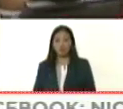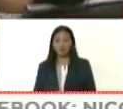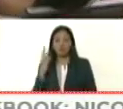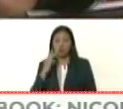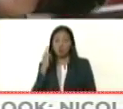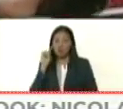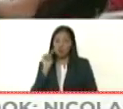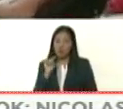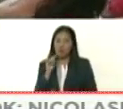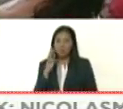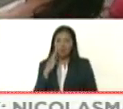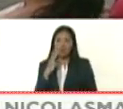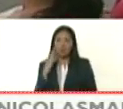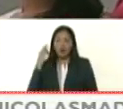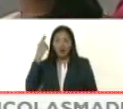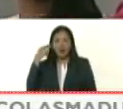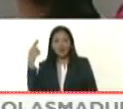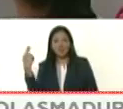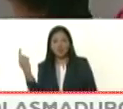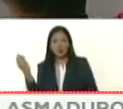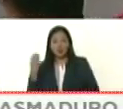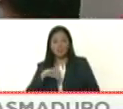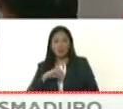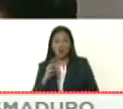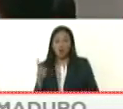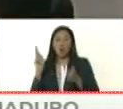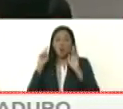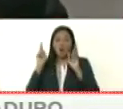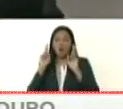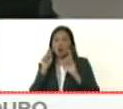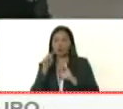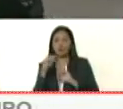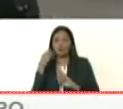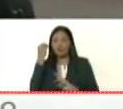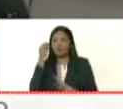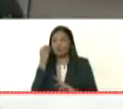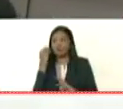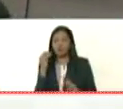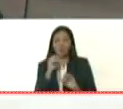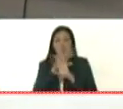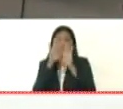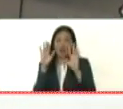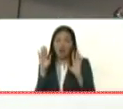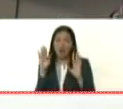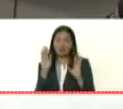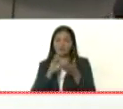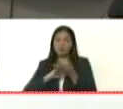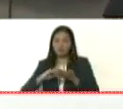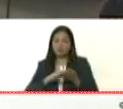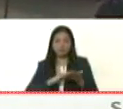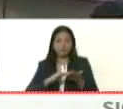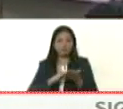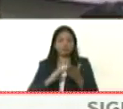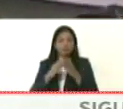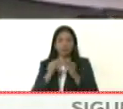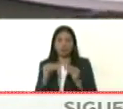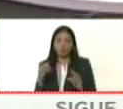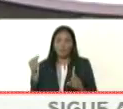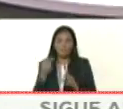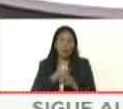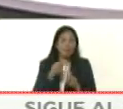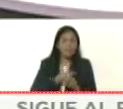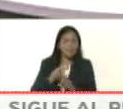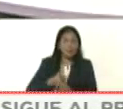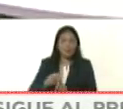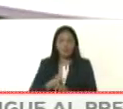que reflexionen. Y ojalá una mente lúcida rectifique. Rectifique sus agresiones a